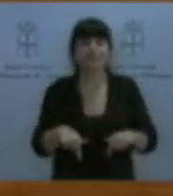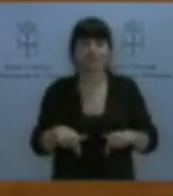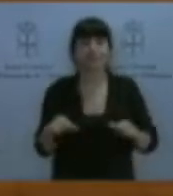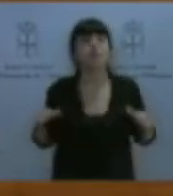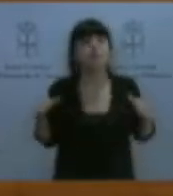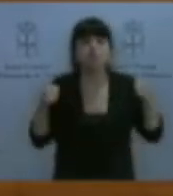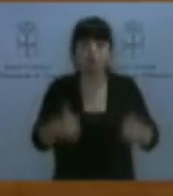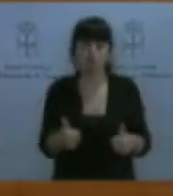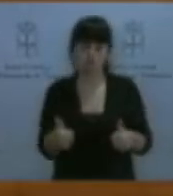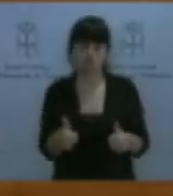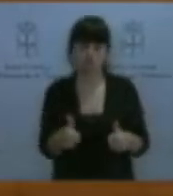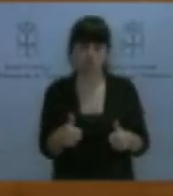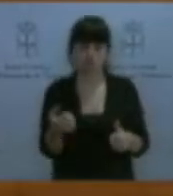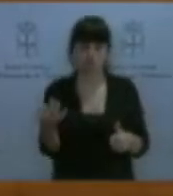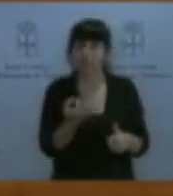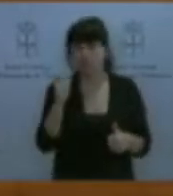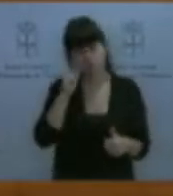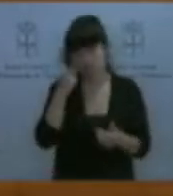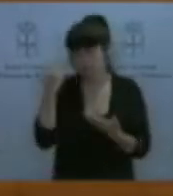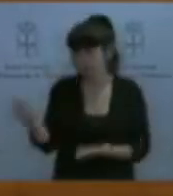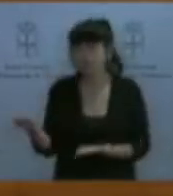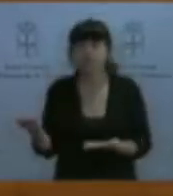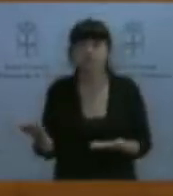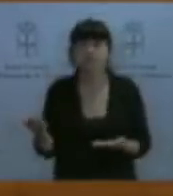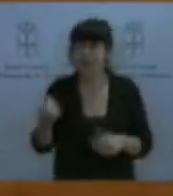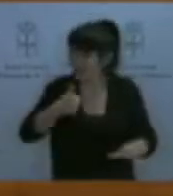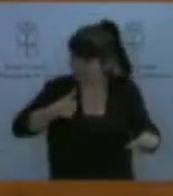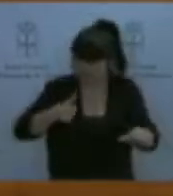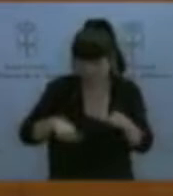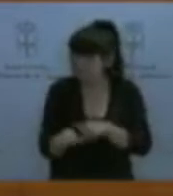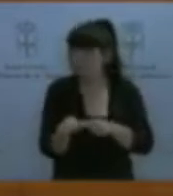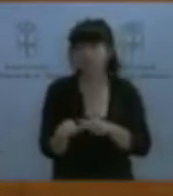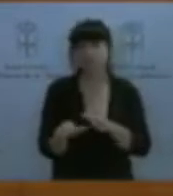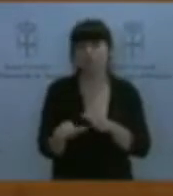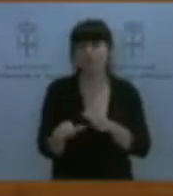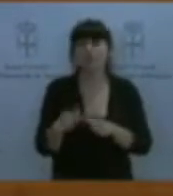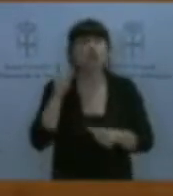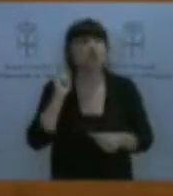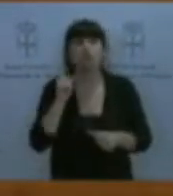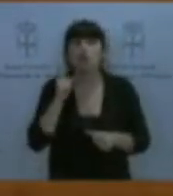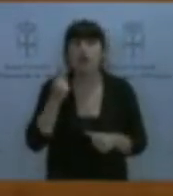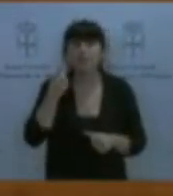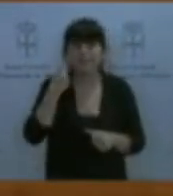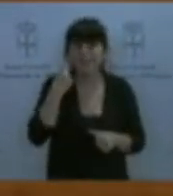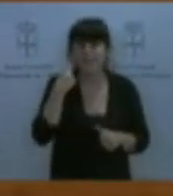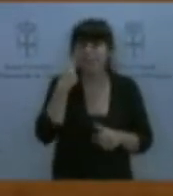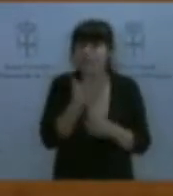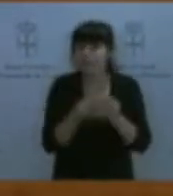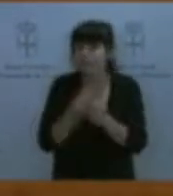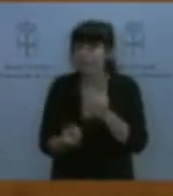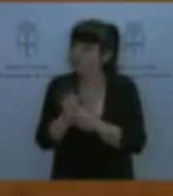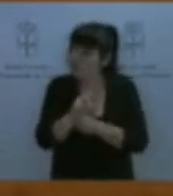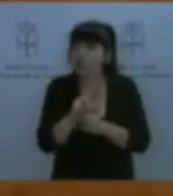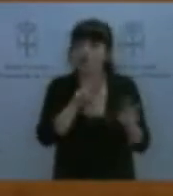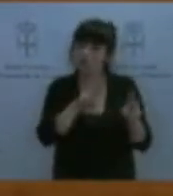presidente. A partir de ahí, no solo hay que revisar qué se ha hecho mal, sino poner propuestas sobre la mesa, insisto, con